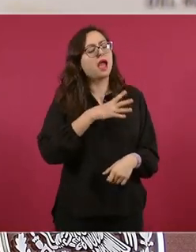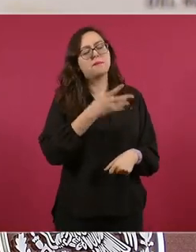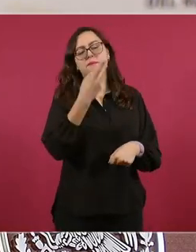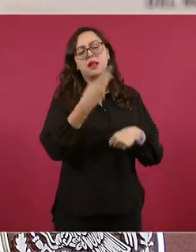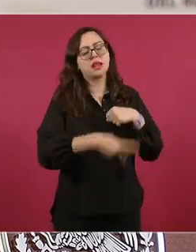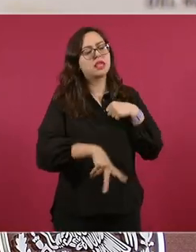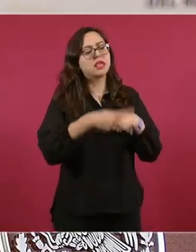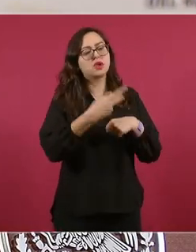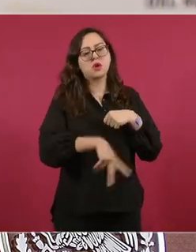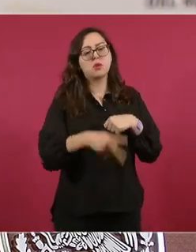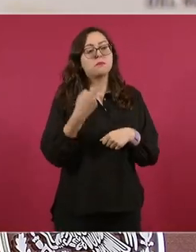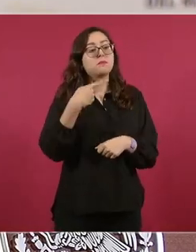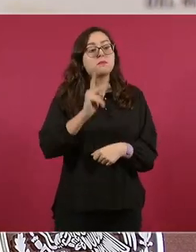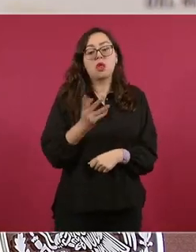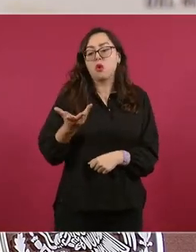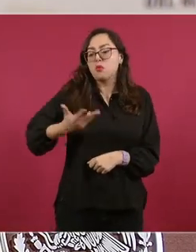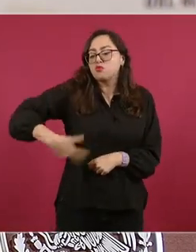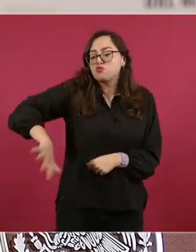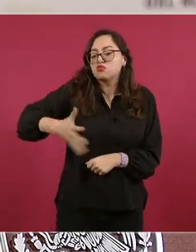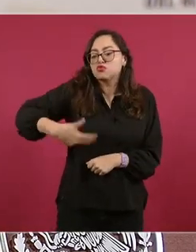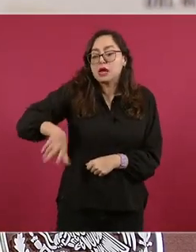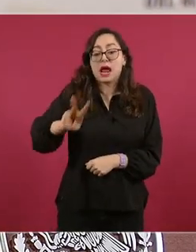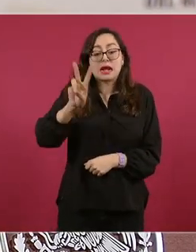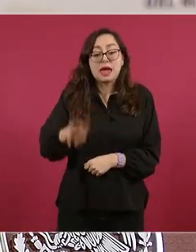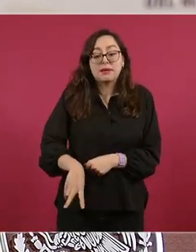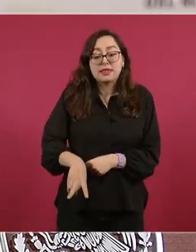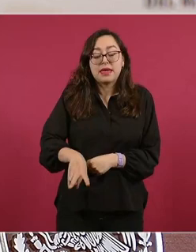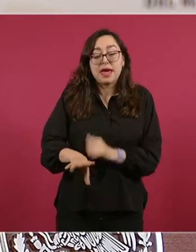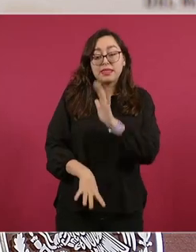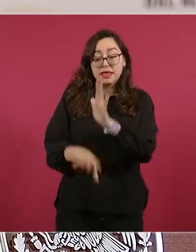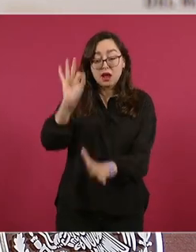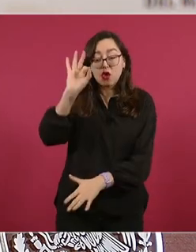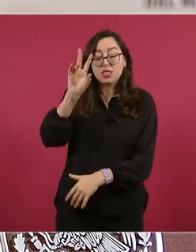No. La búsqueda de la verdad implica muchos riesgos.